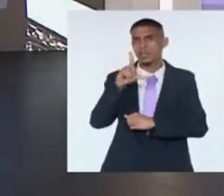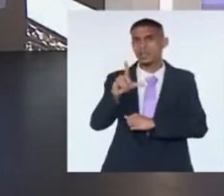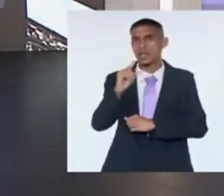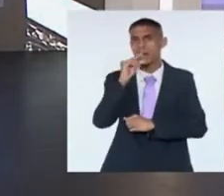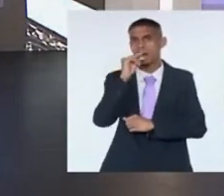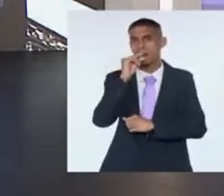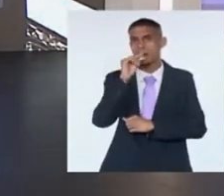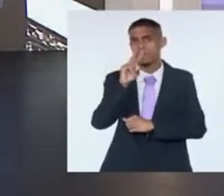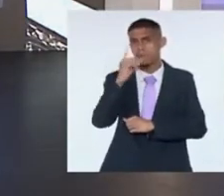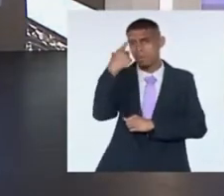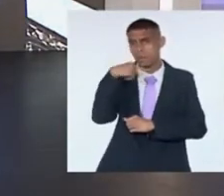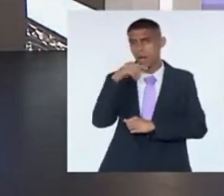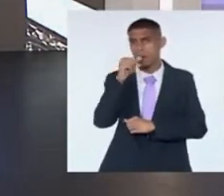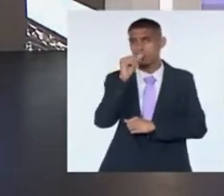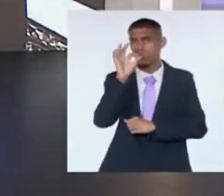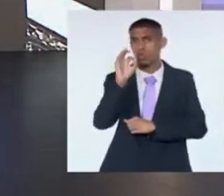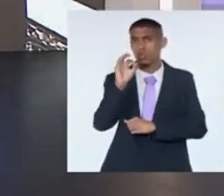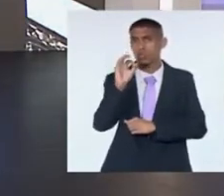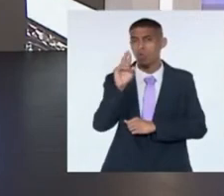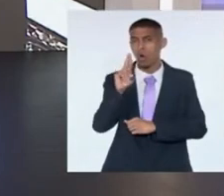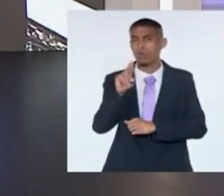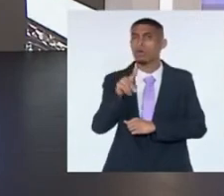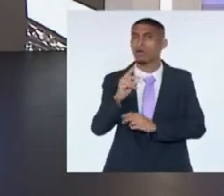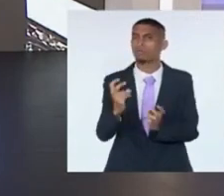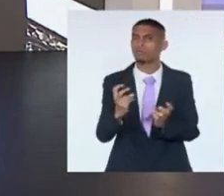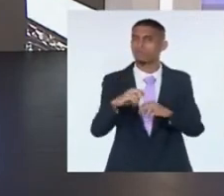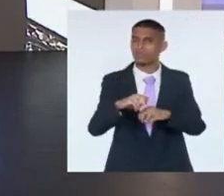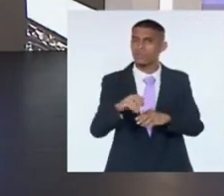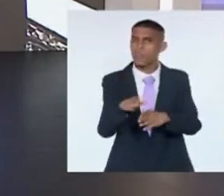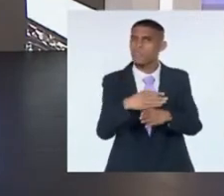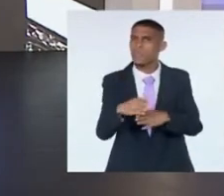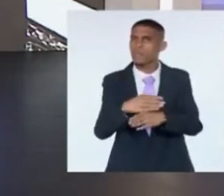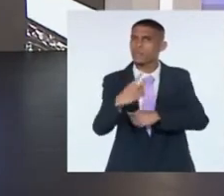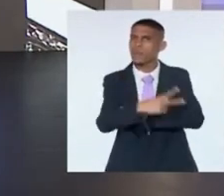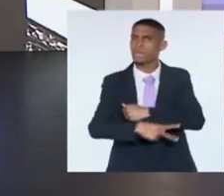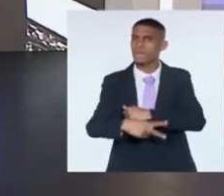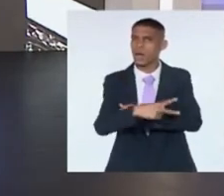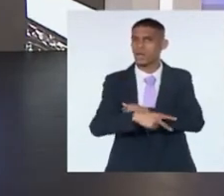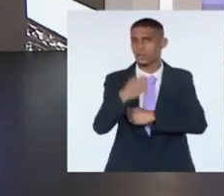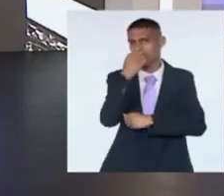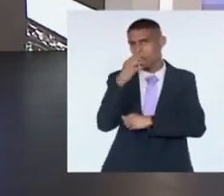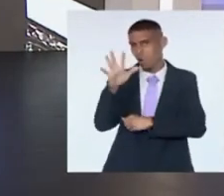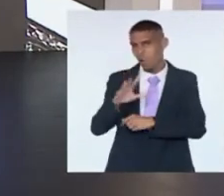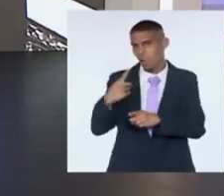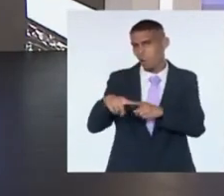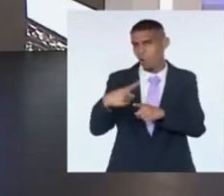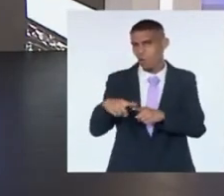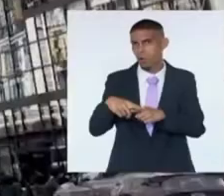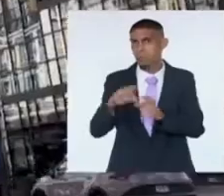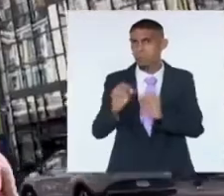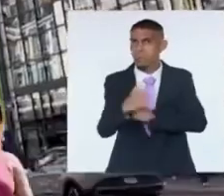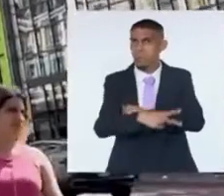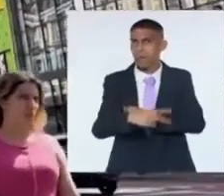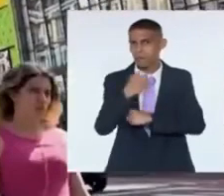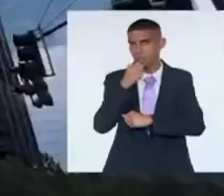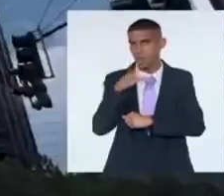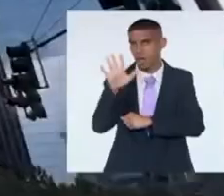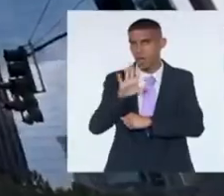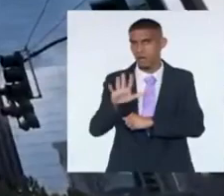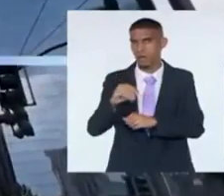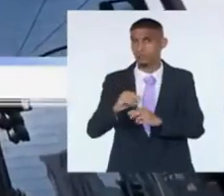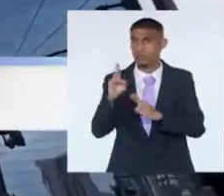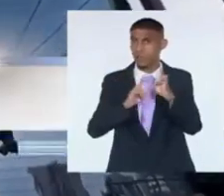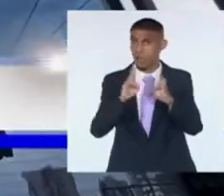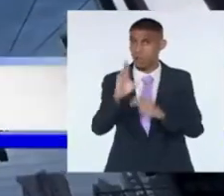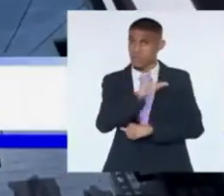ecuatorial gana Ruanda Sierra Leona burundi y Angola como parte de su política de apertura con países del África de acuerdo con la